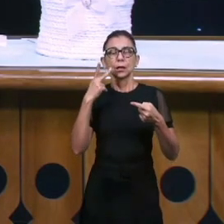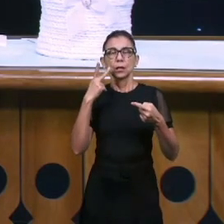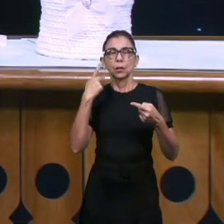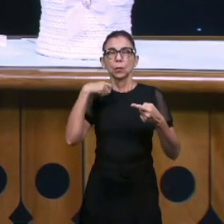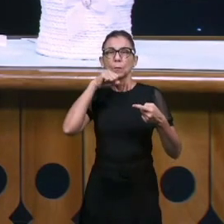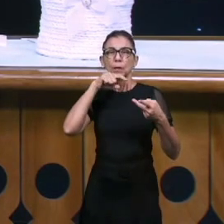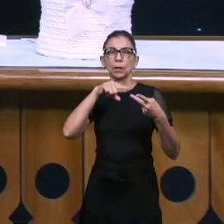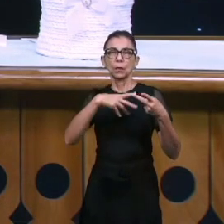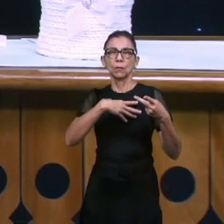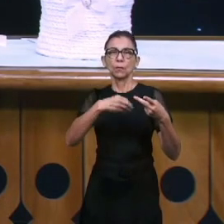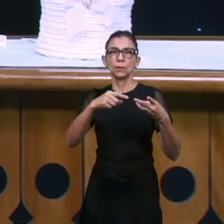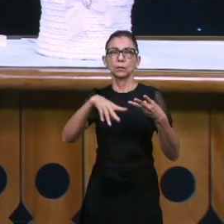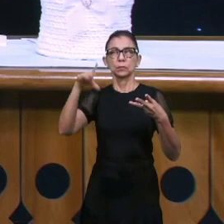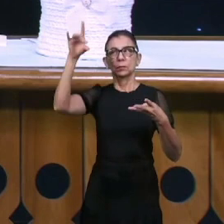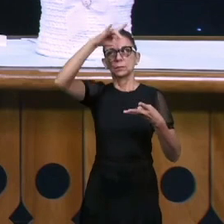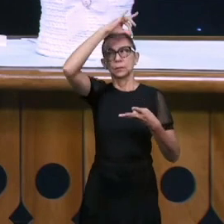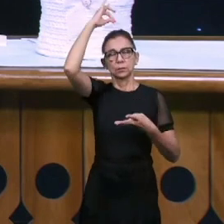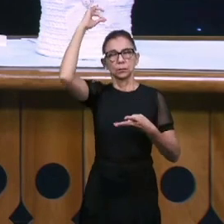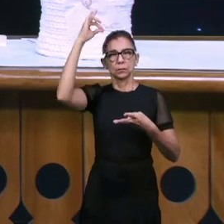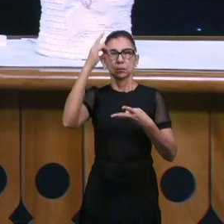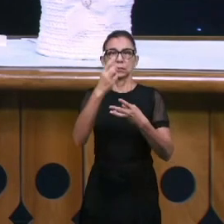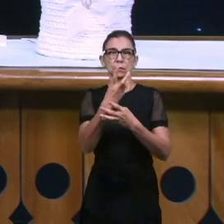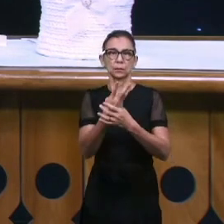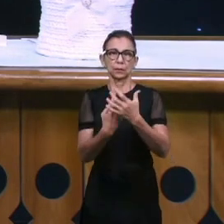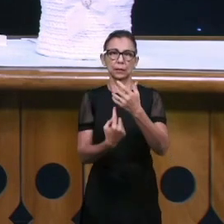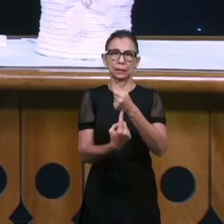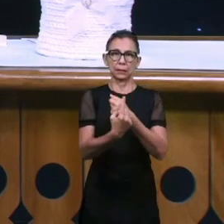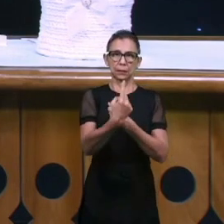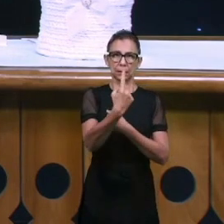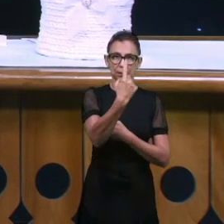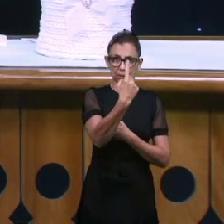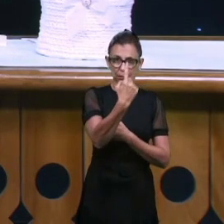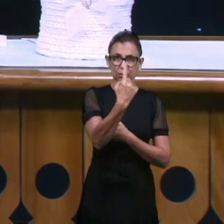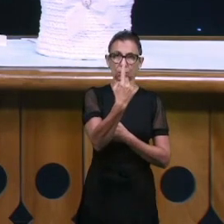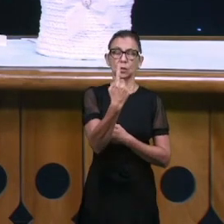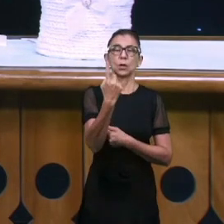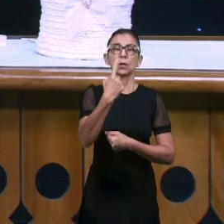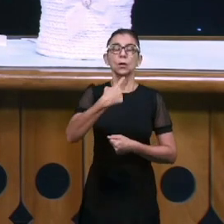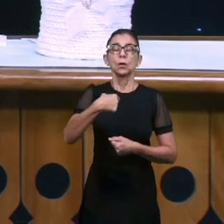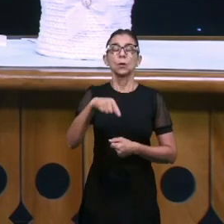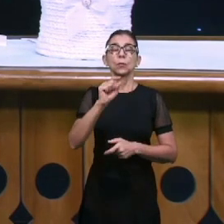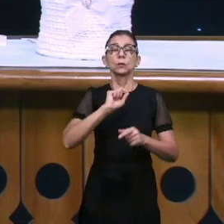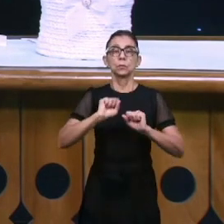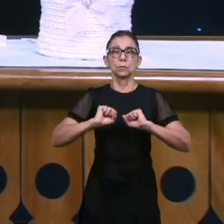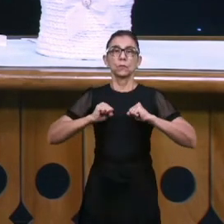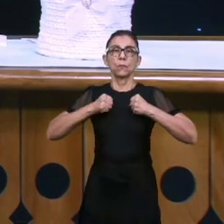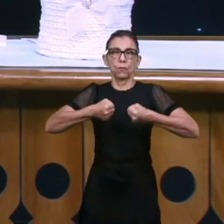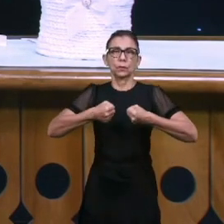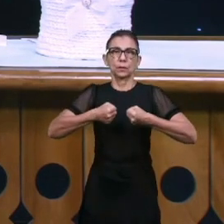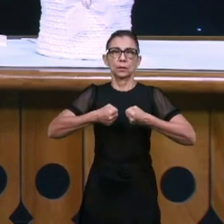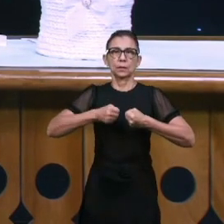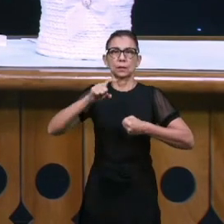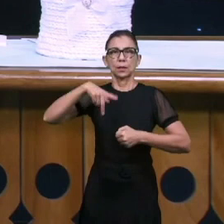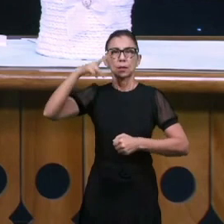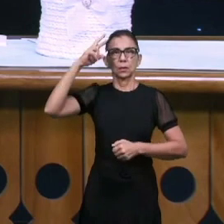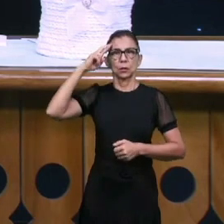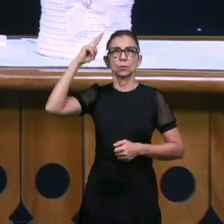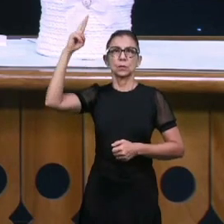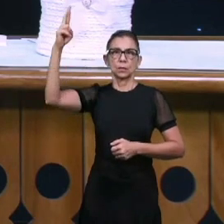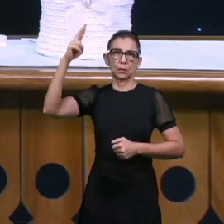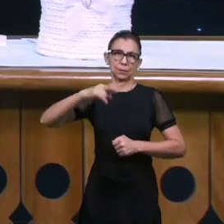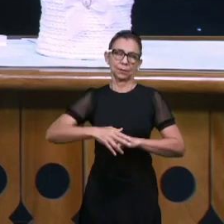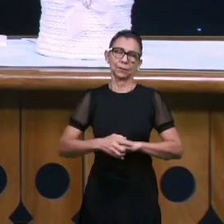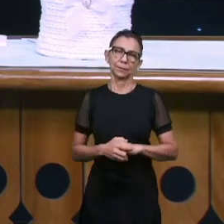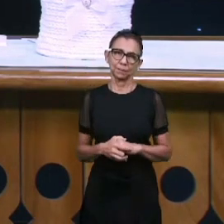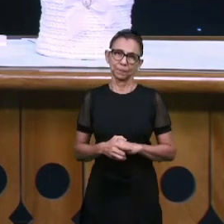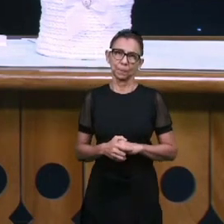van adelante y el alimento permanente es el Señor Jesús. Nadie pasa por él, nadie pasa por el